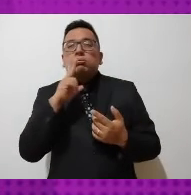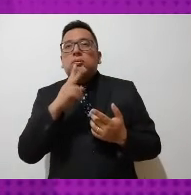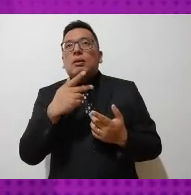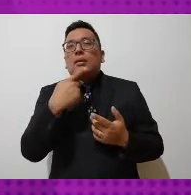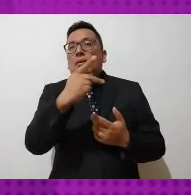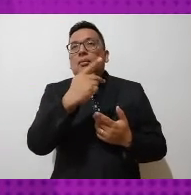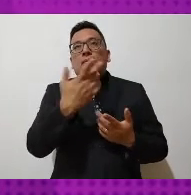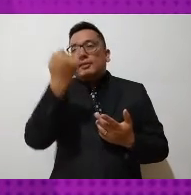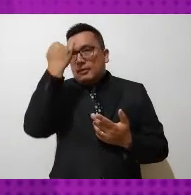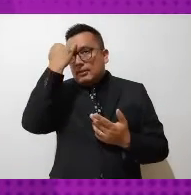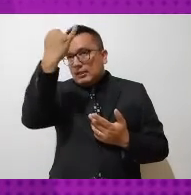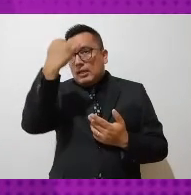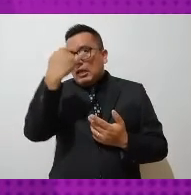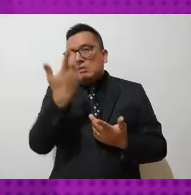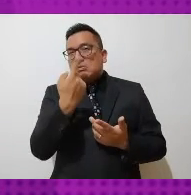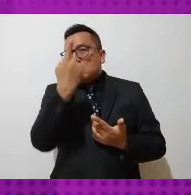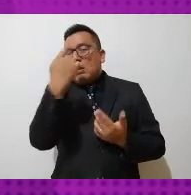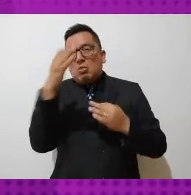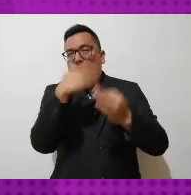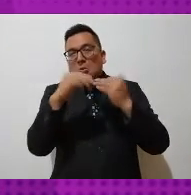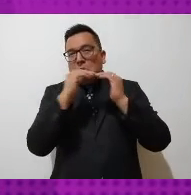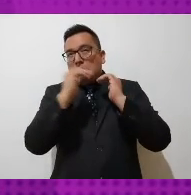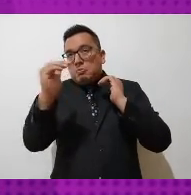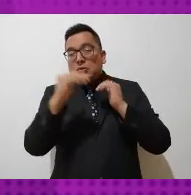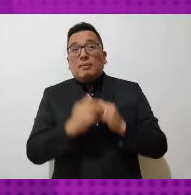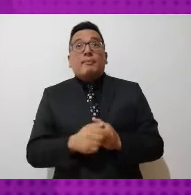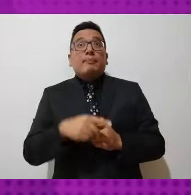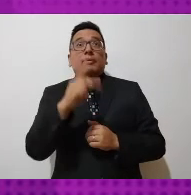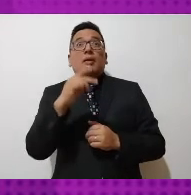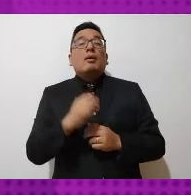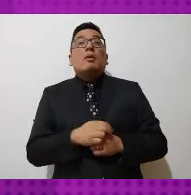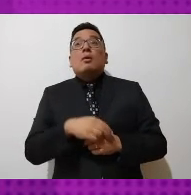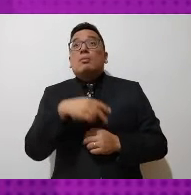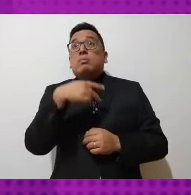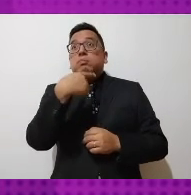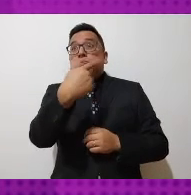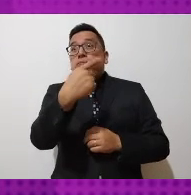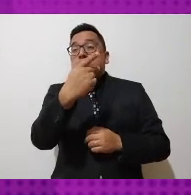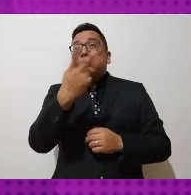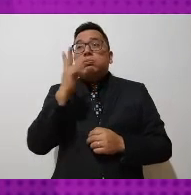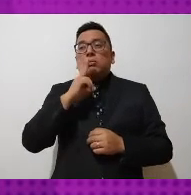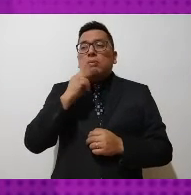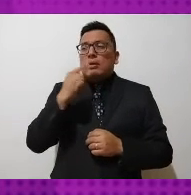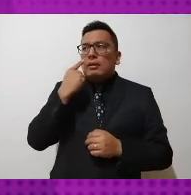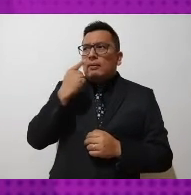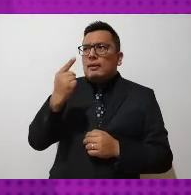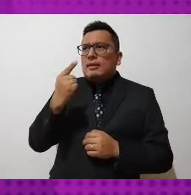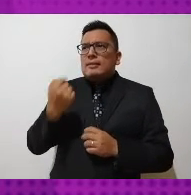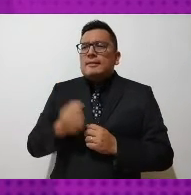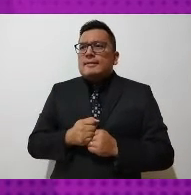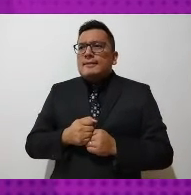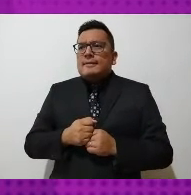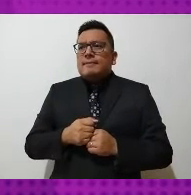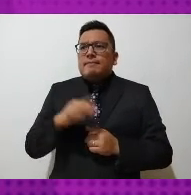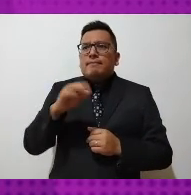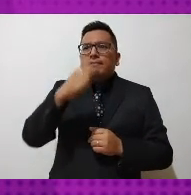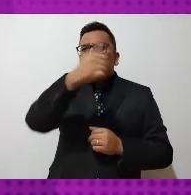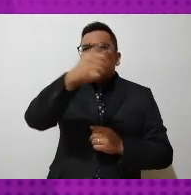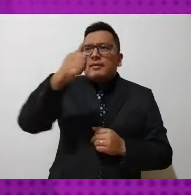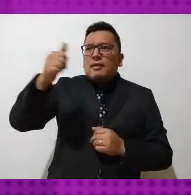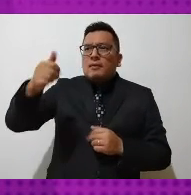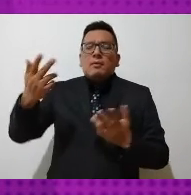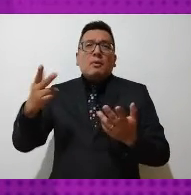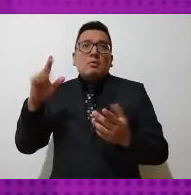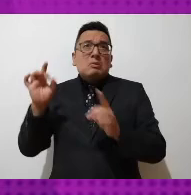nivel central, pero más allá de eso, el propio servicio electoral no puede llegar hasta la particularidad de